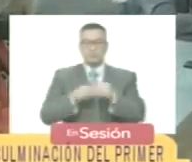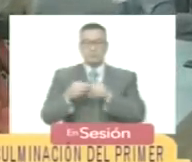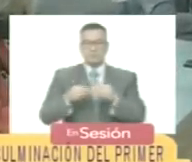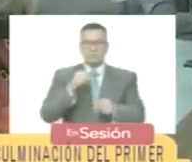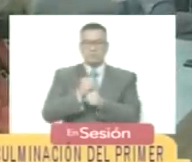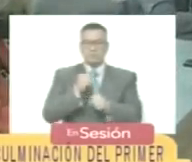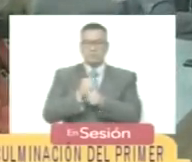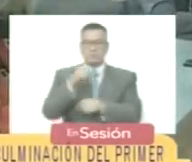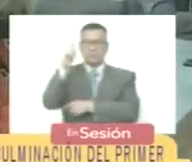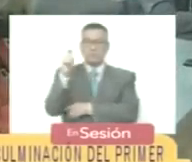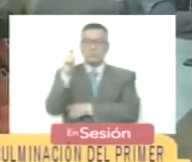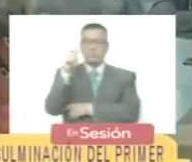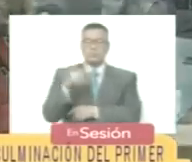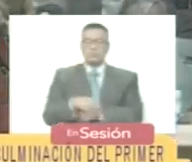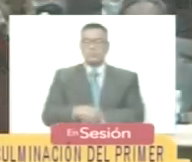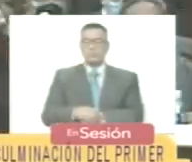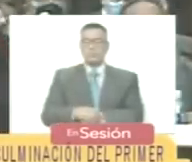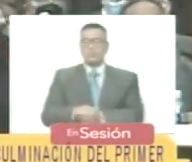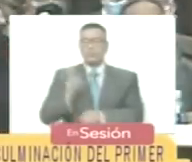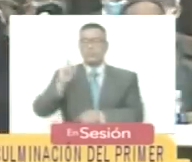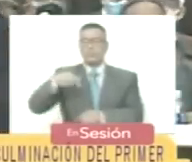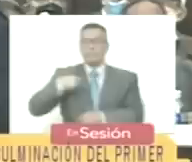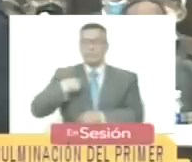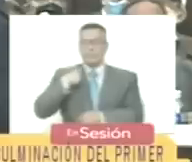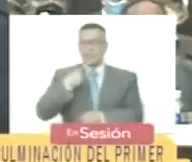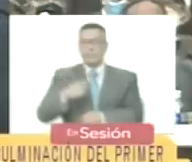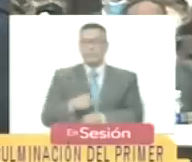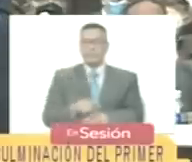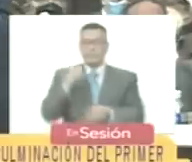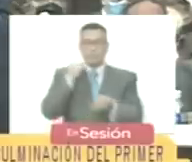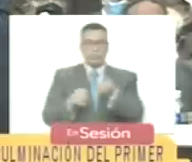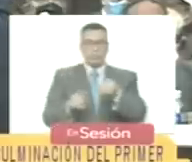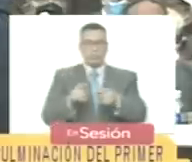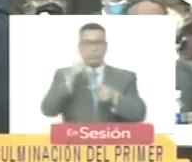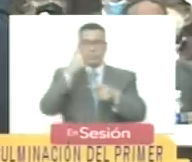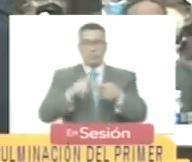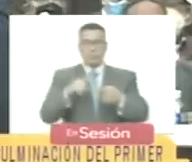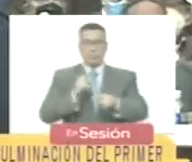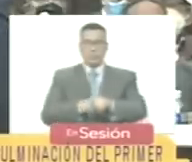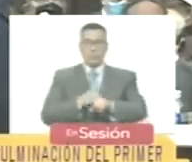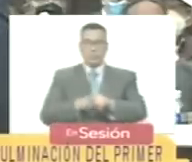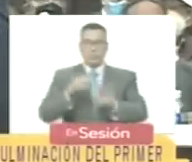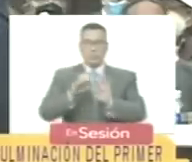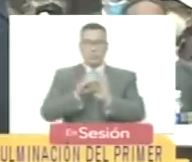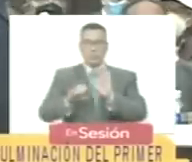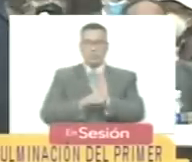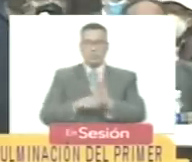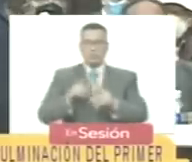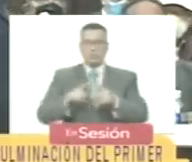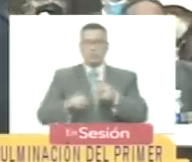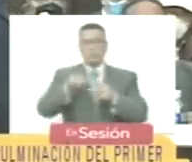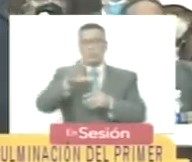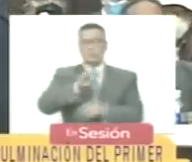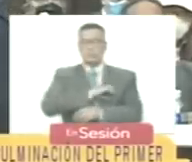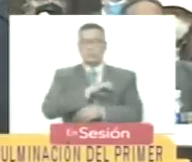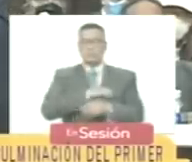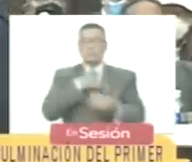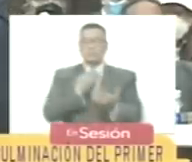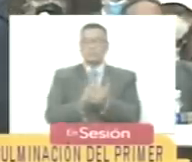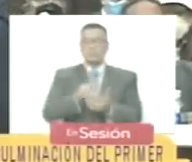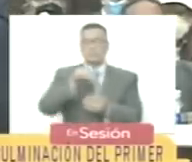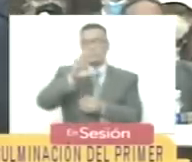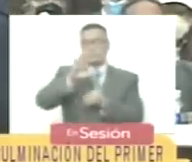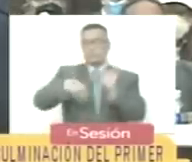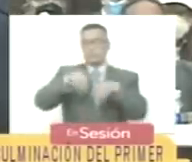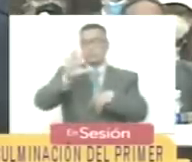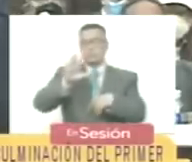de sesiones. Y además de ello, al concluir el primer periodo constitucional del 5 de enero al 15 de